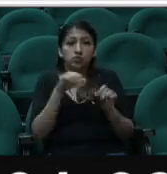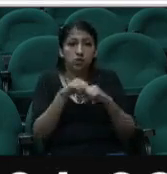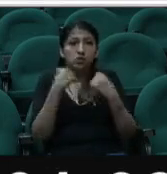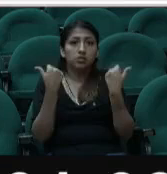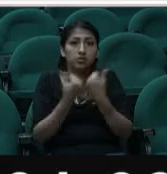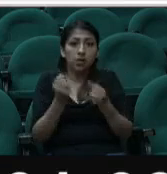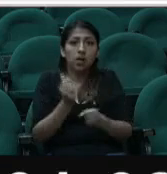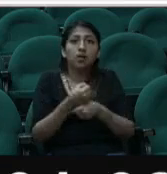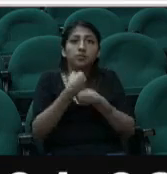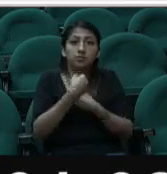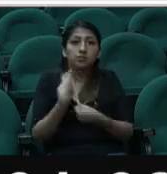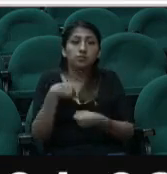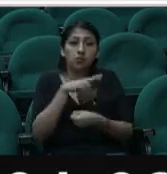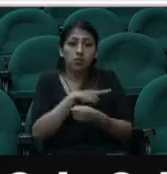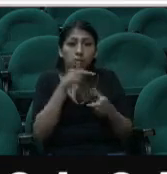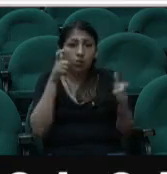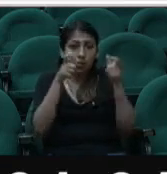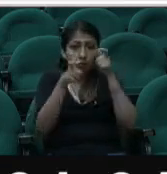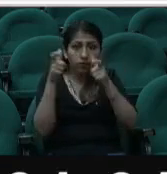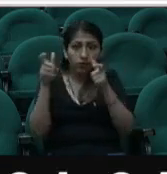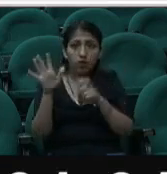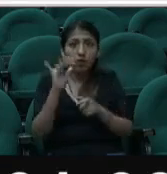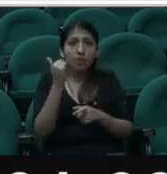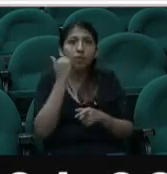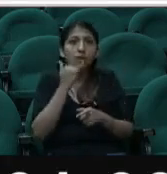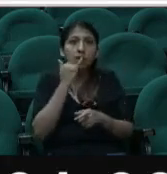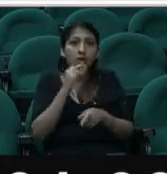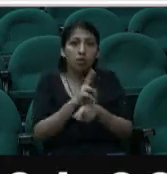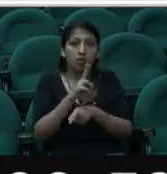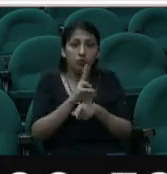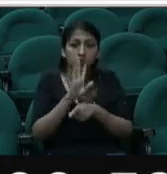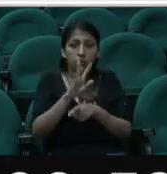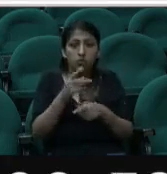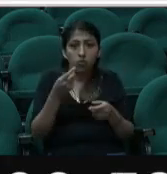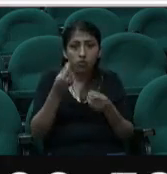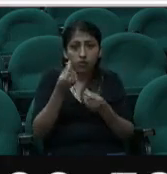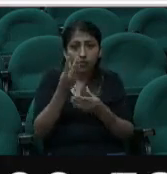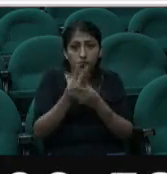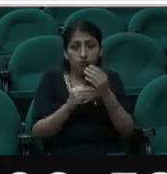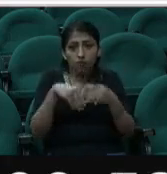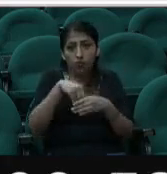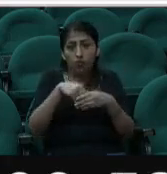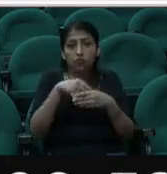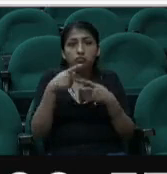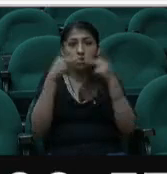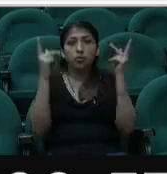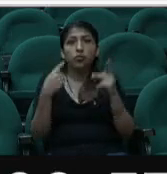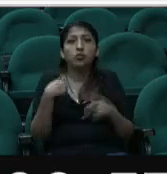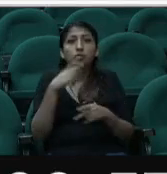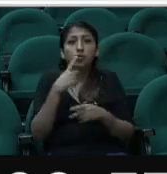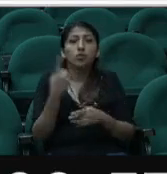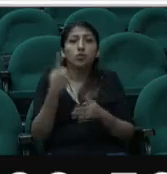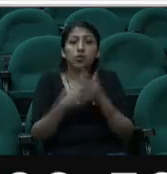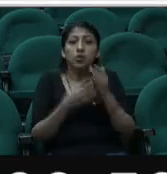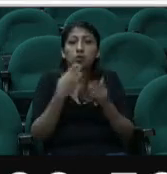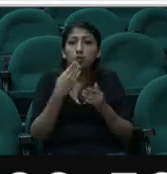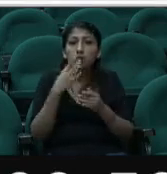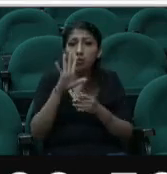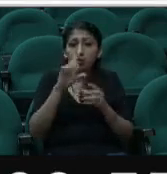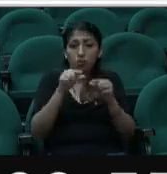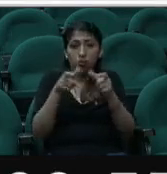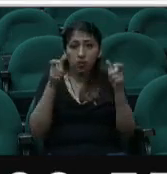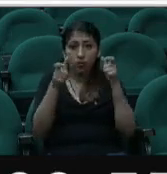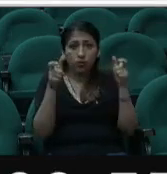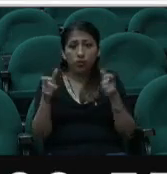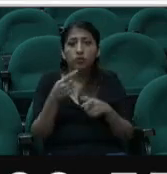asambleístas vamos a hacer quienes tenemos que controlar el mal uso de los recursos públicos en este sentido pues tú me preguntas qué méritos le doy a los órganos de